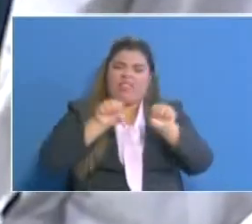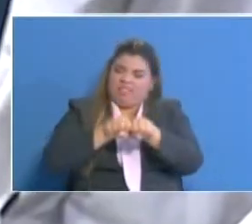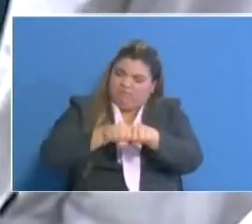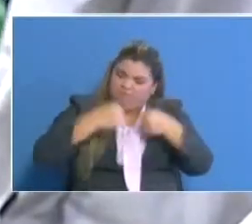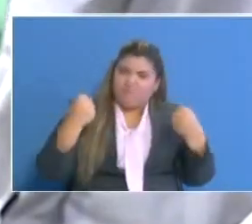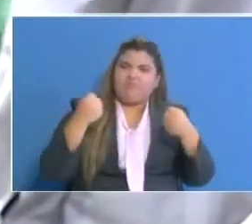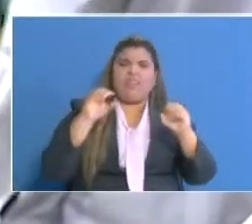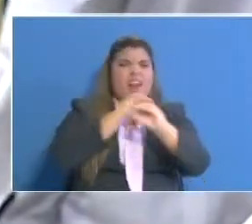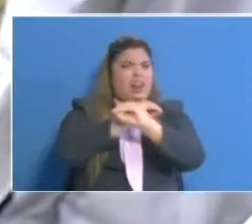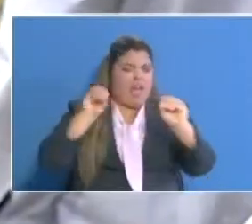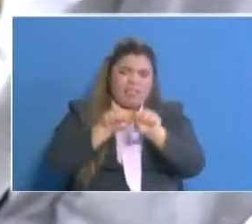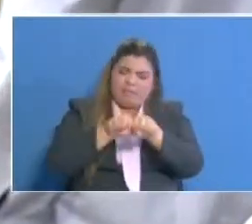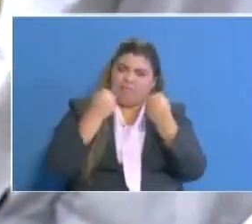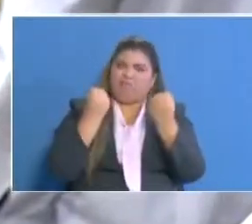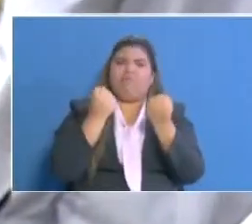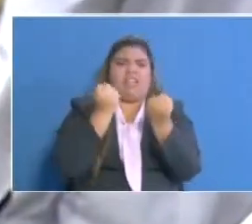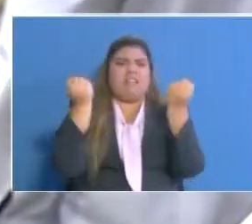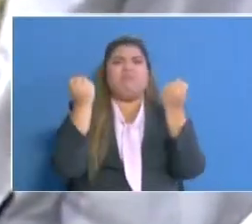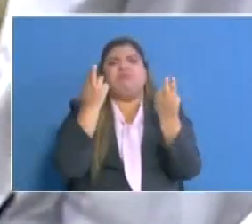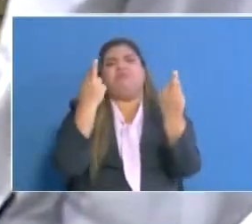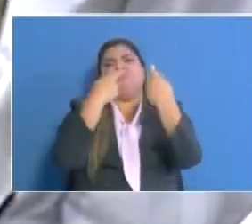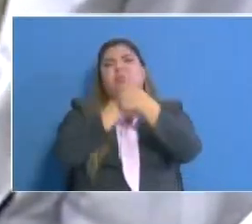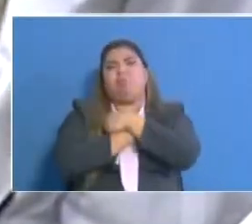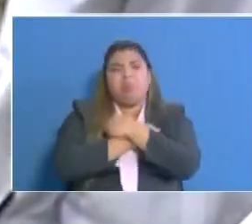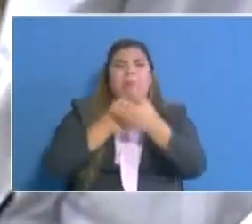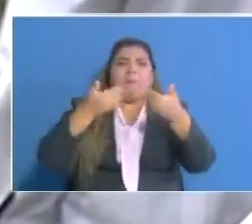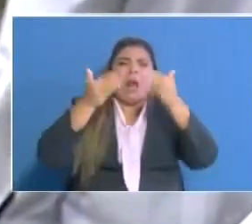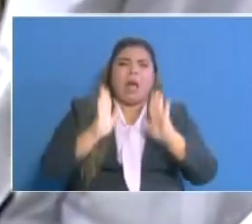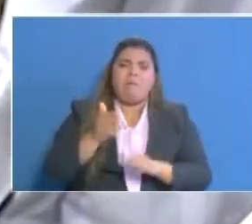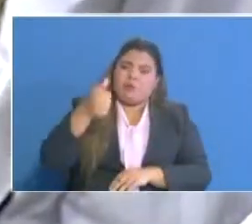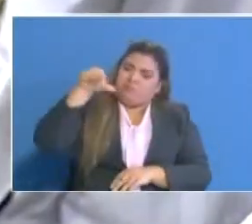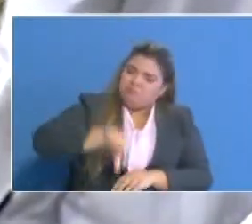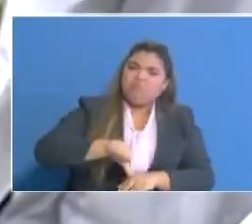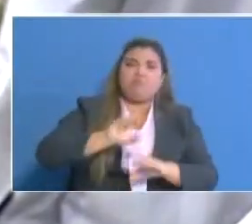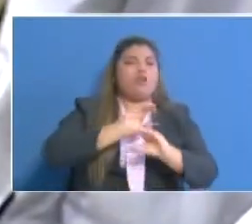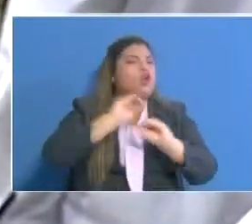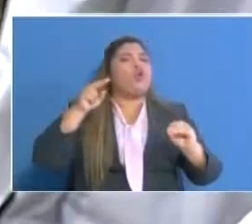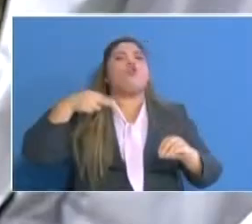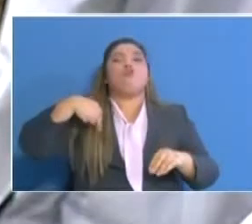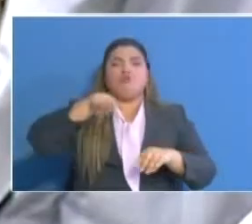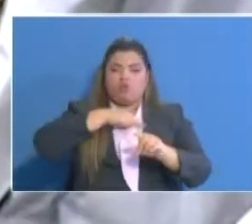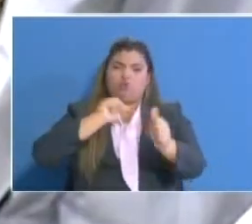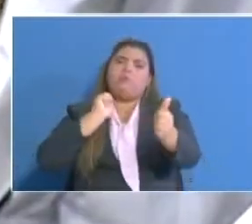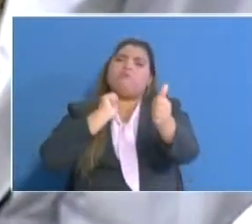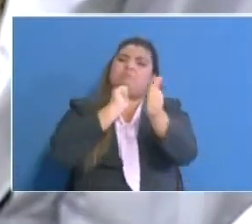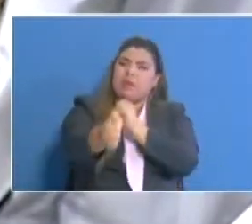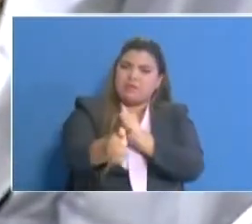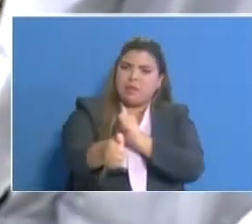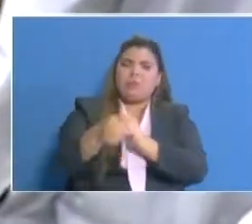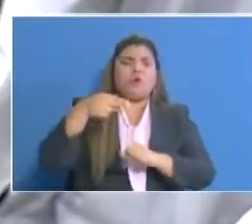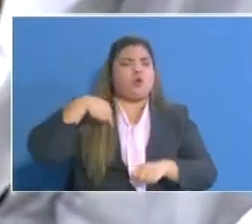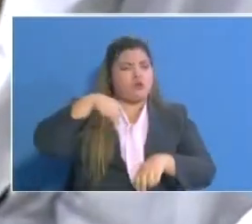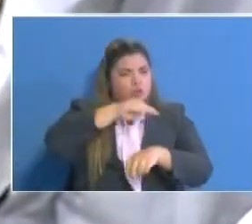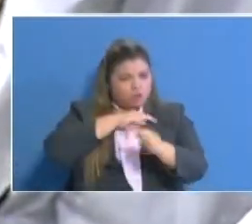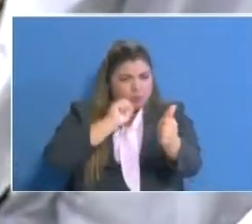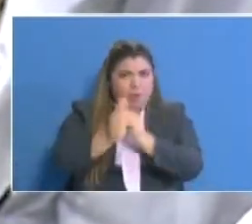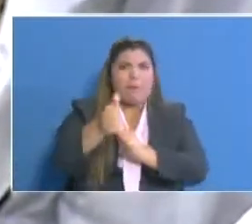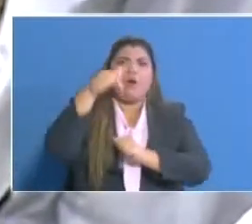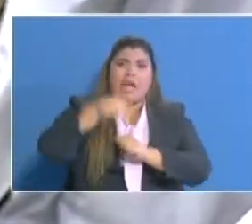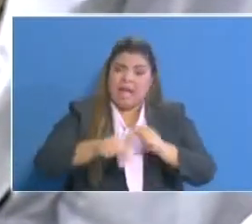nadie quiebra ni nadie rinde a los panameños. De esta vamos a pasar, en esta vamos a